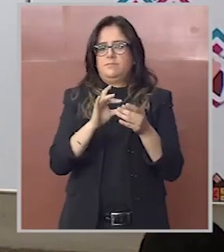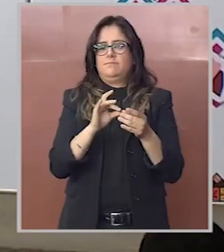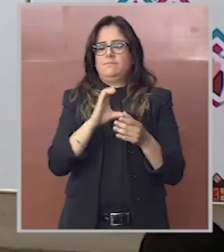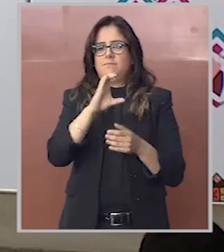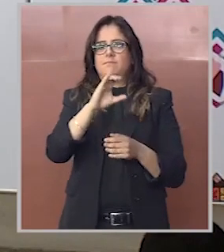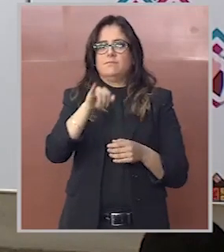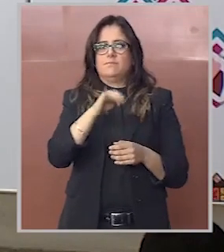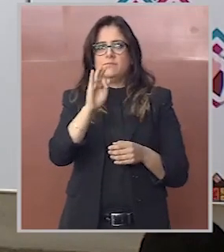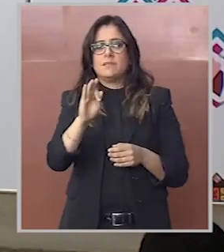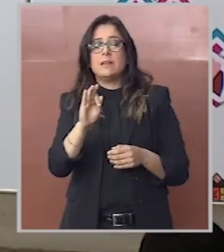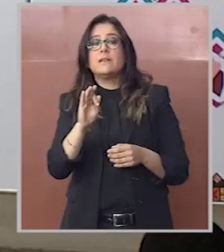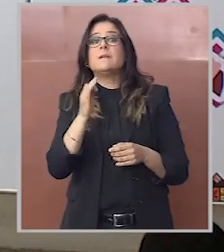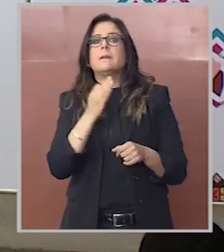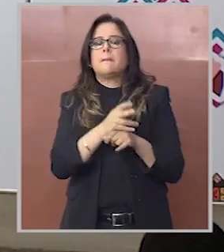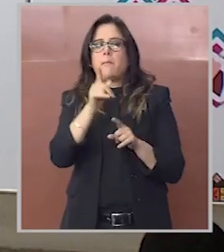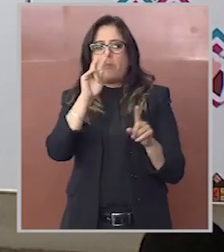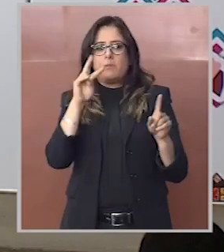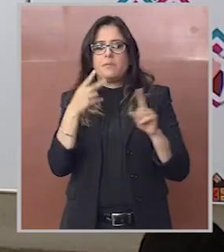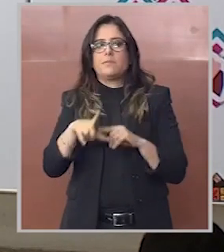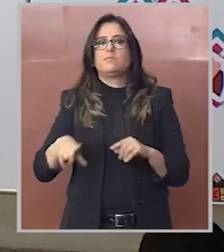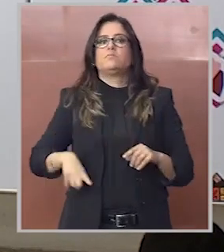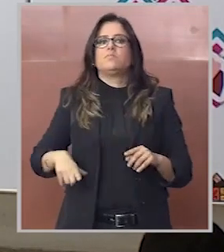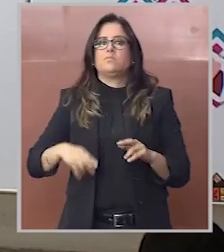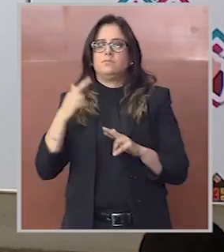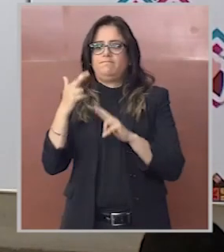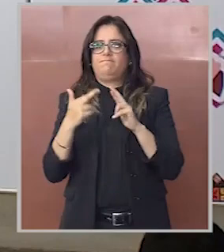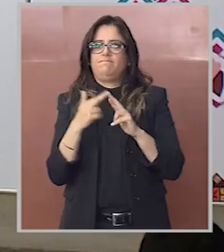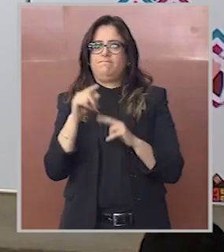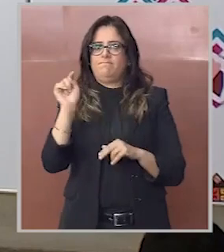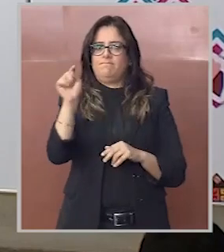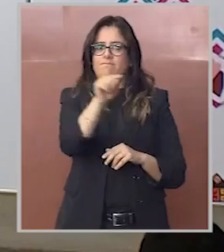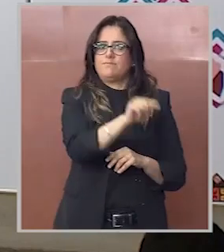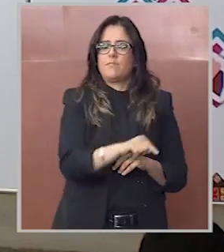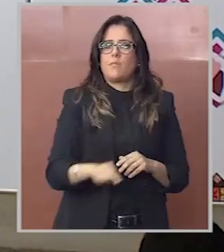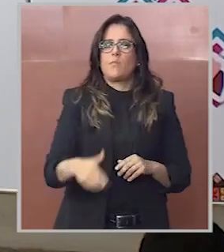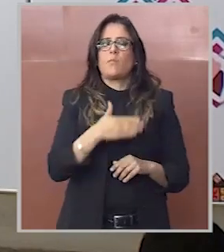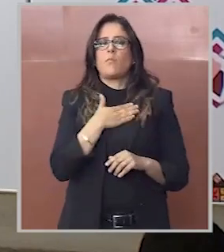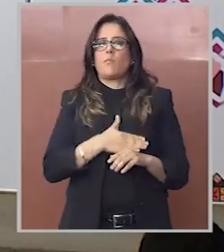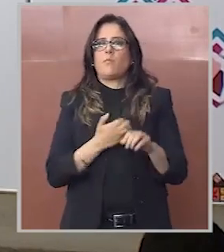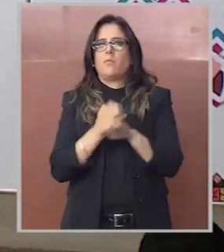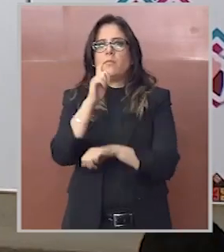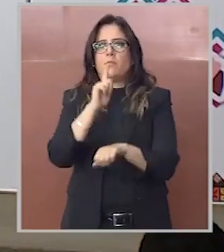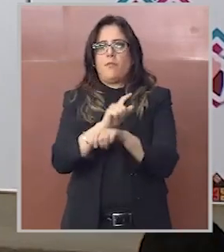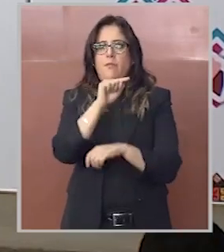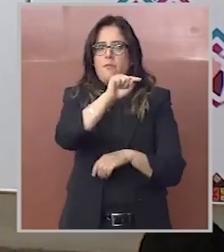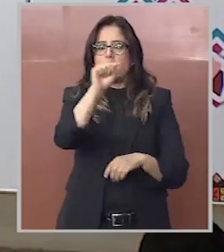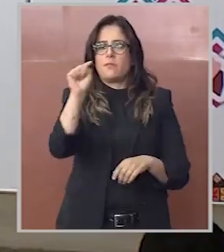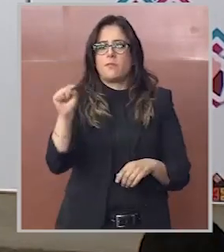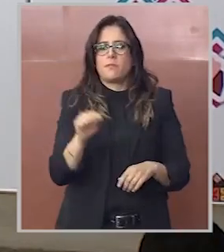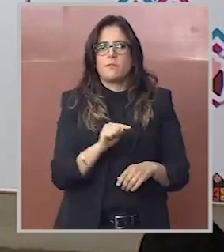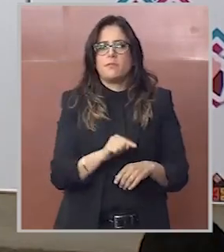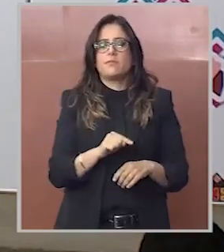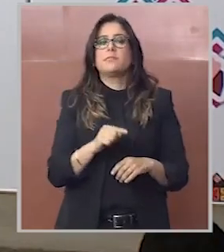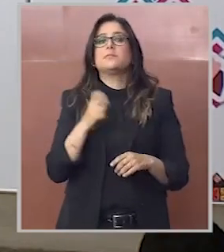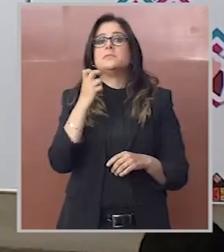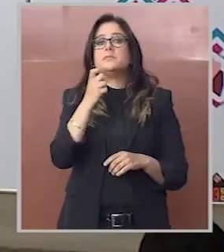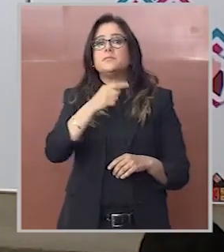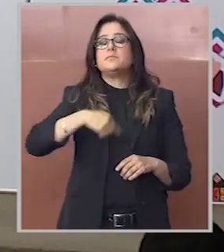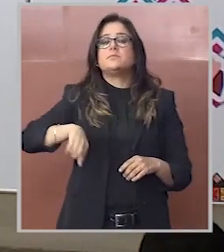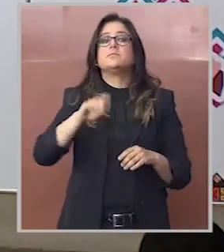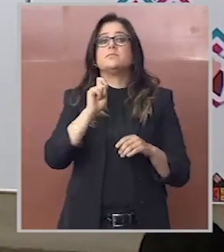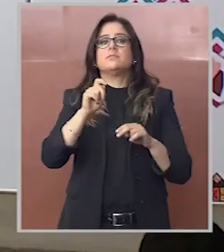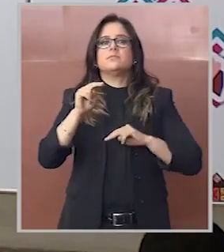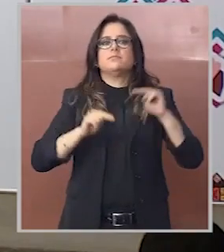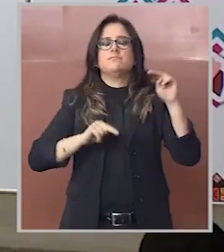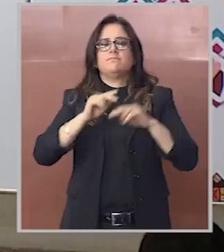regionales a las justicias estatales no en fin a todos los niveles del gobierno no porque miramos